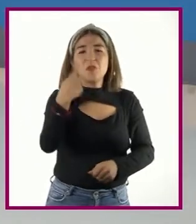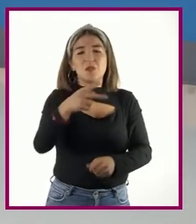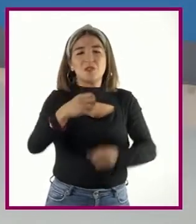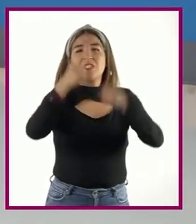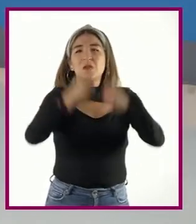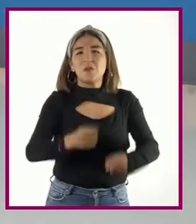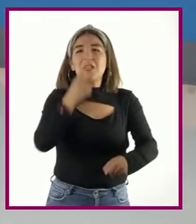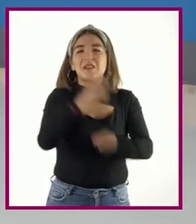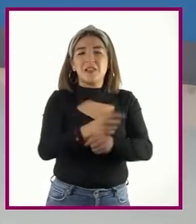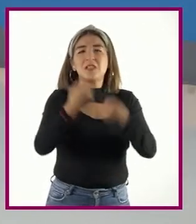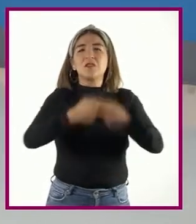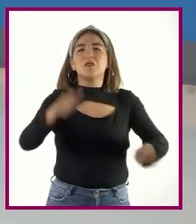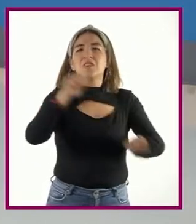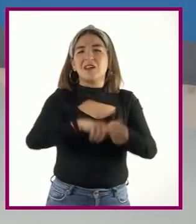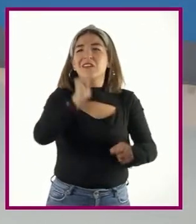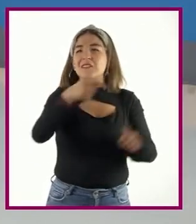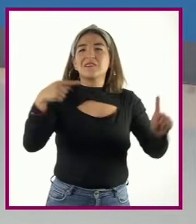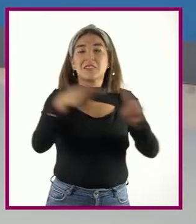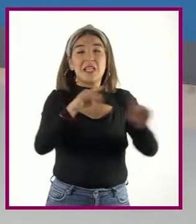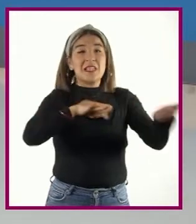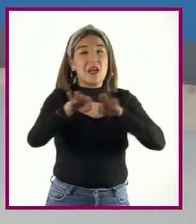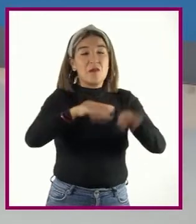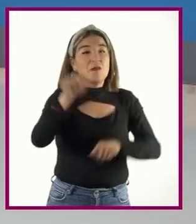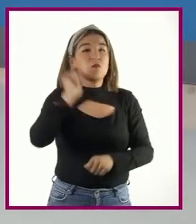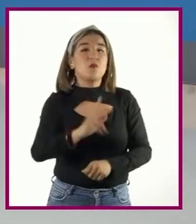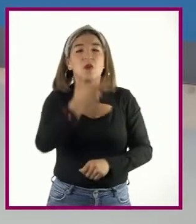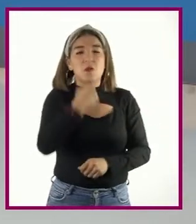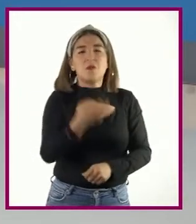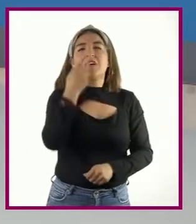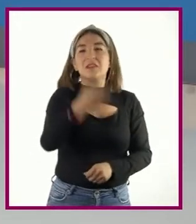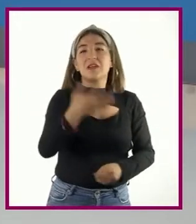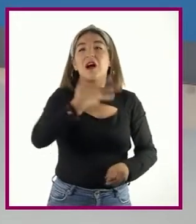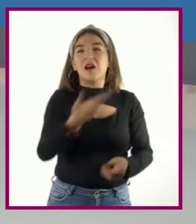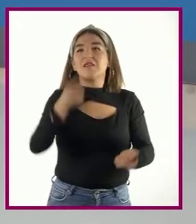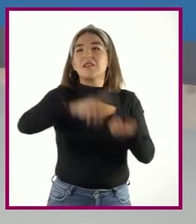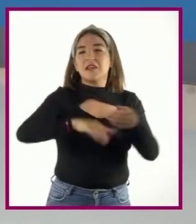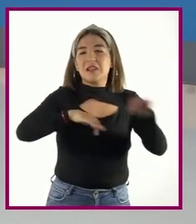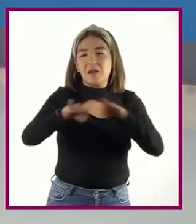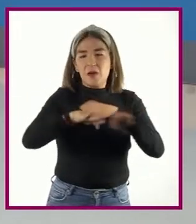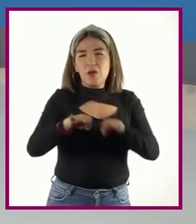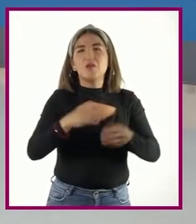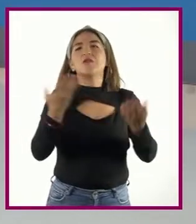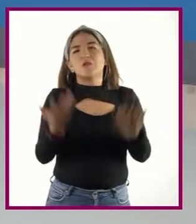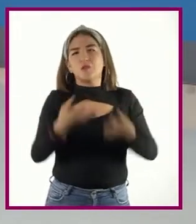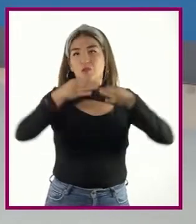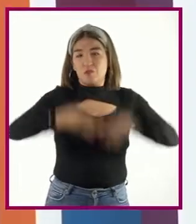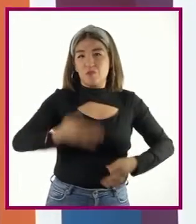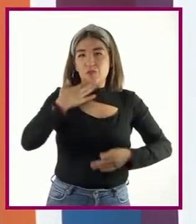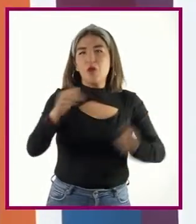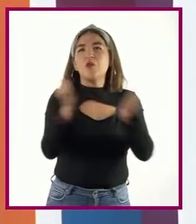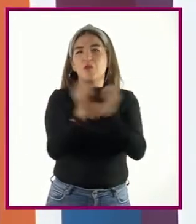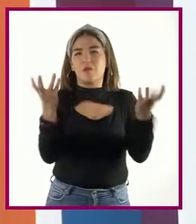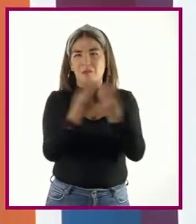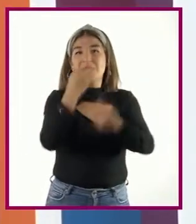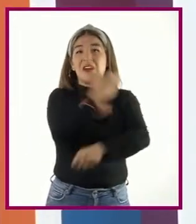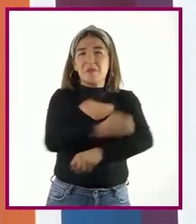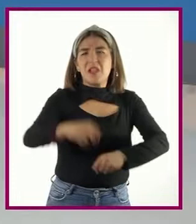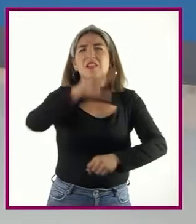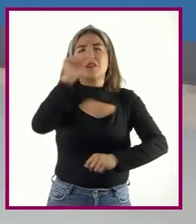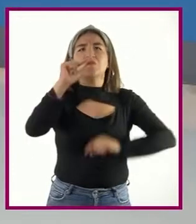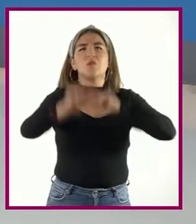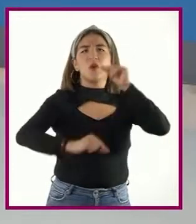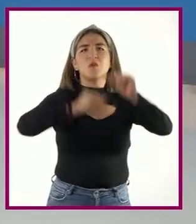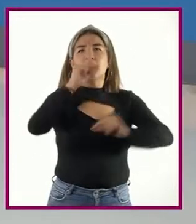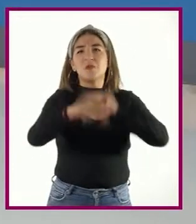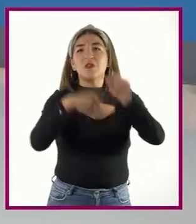estuvo enfocada en los trabajadores y trabajadoras que tenían empleos formales junto con sus familias. Poco a poco,